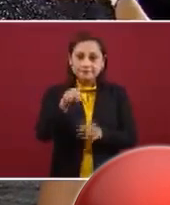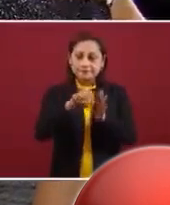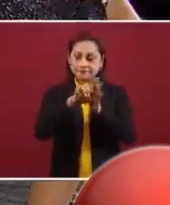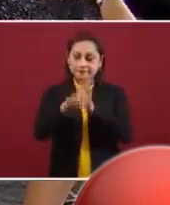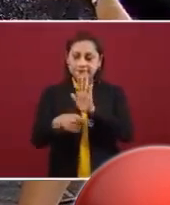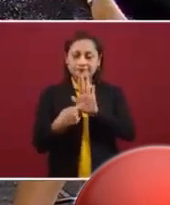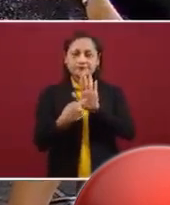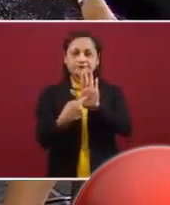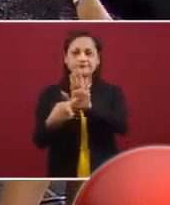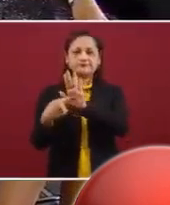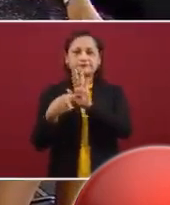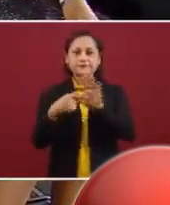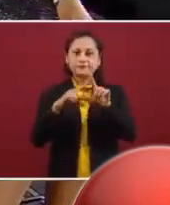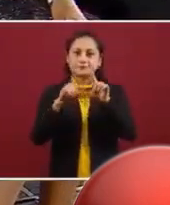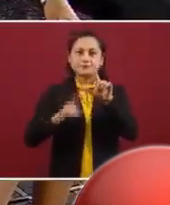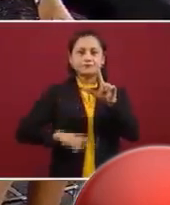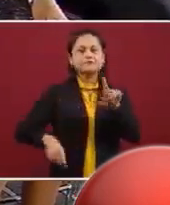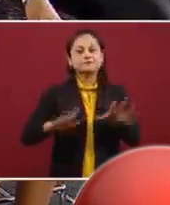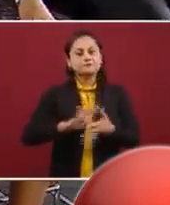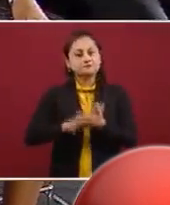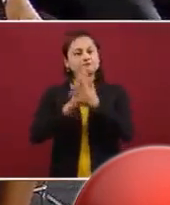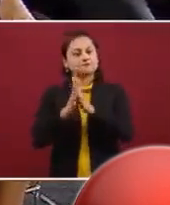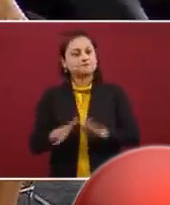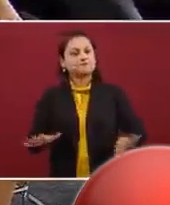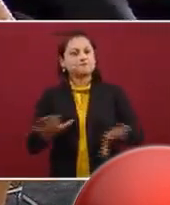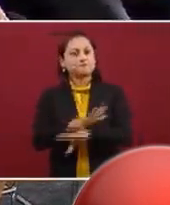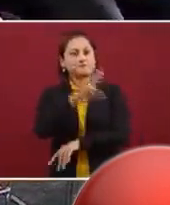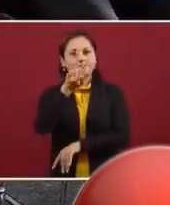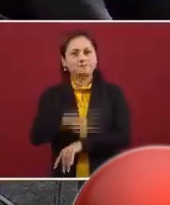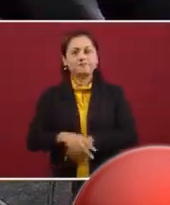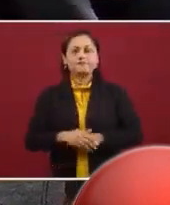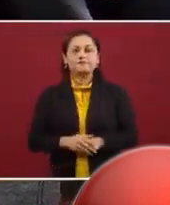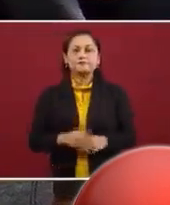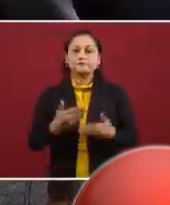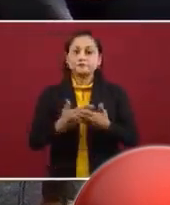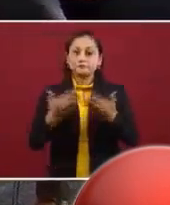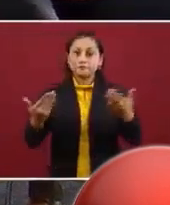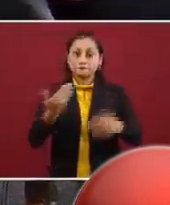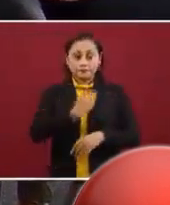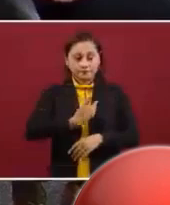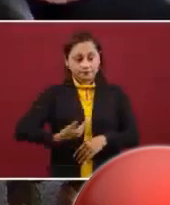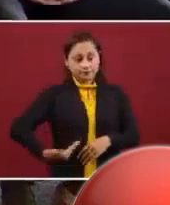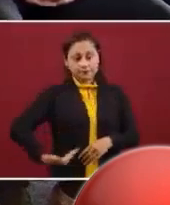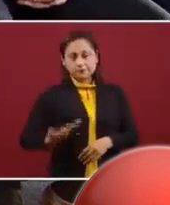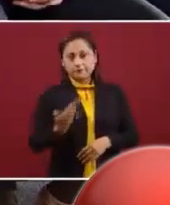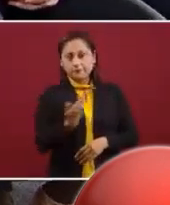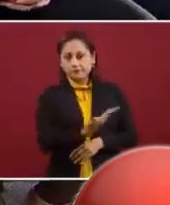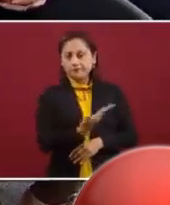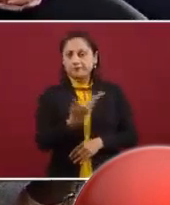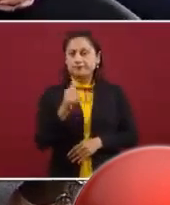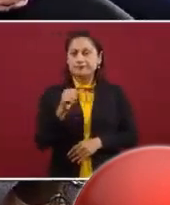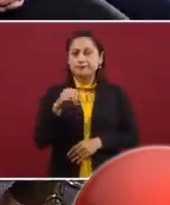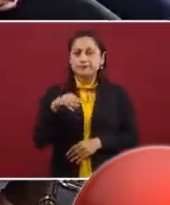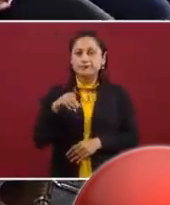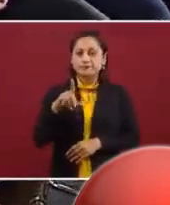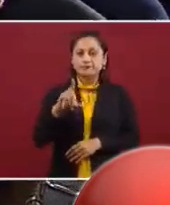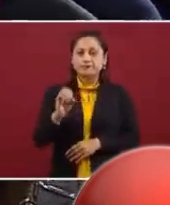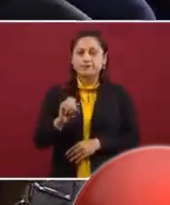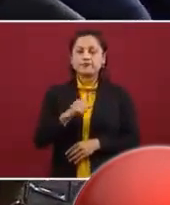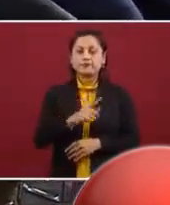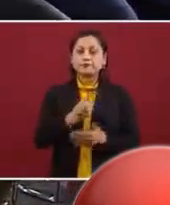está cambiando y seguirá cambiando. A continuación, el presidente de México, el licenciado Andrés Manuel López Obrador, entregará